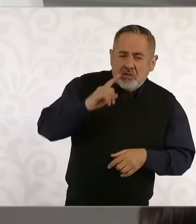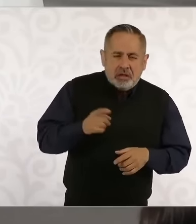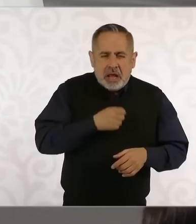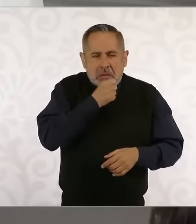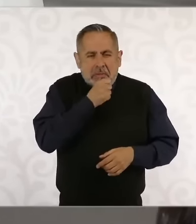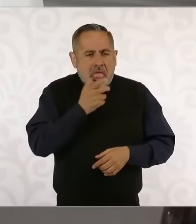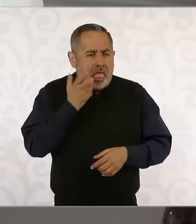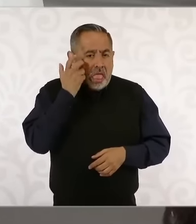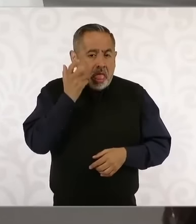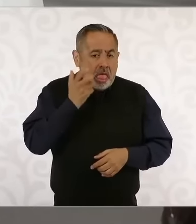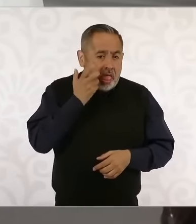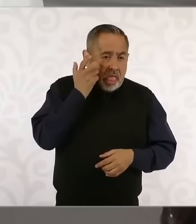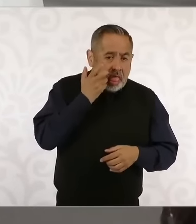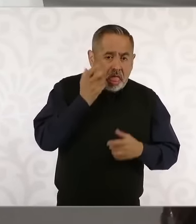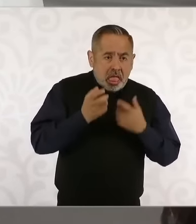Ahora,